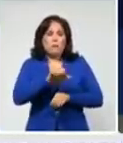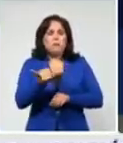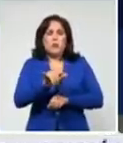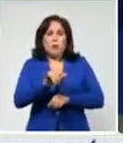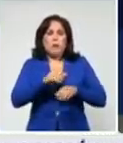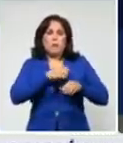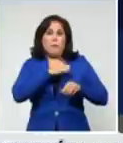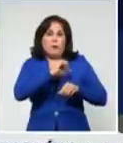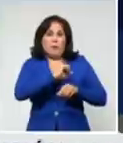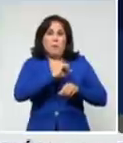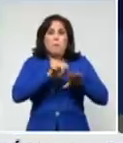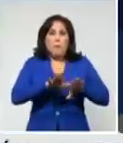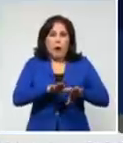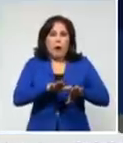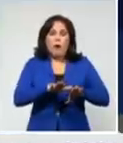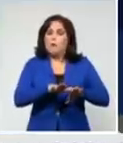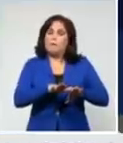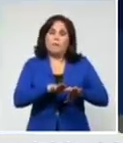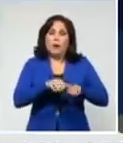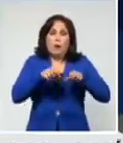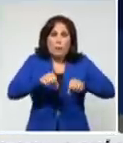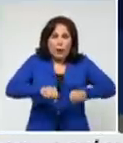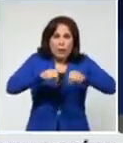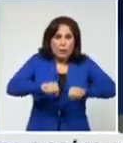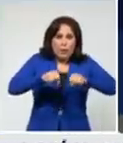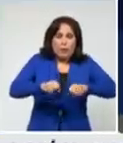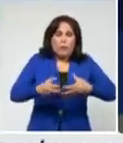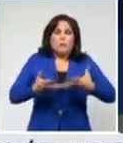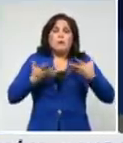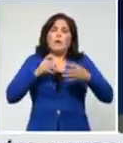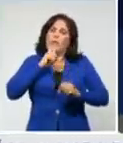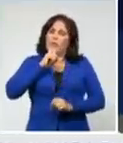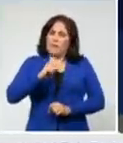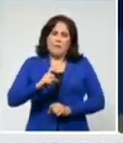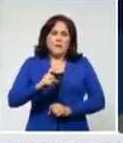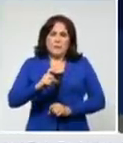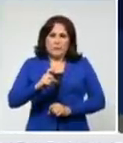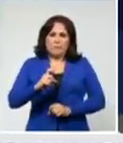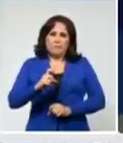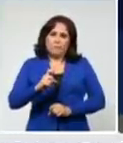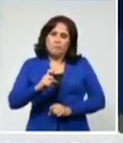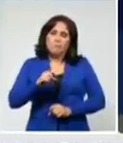del cual no fue posible reanimarlo después de